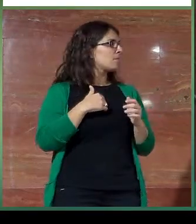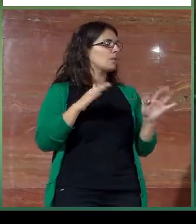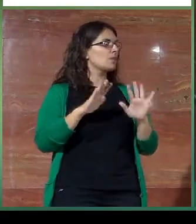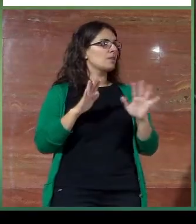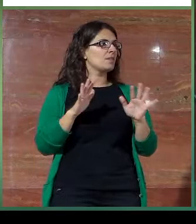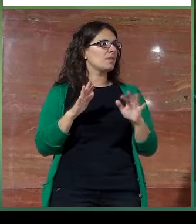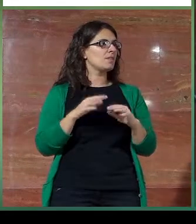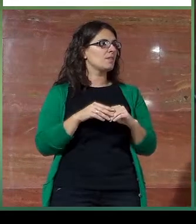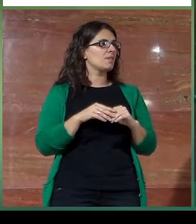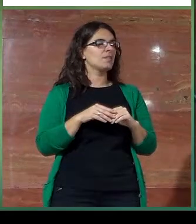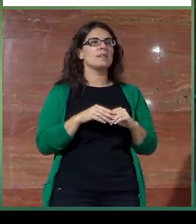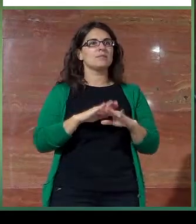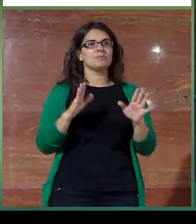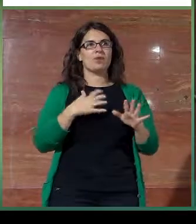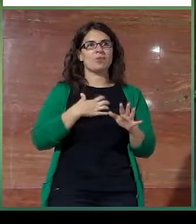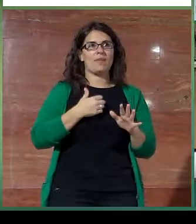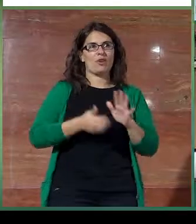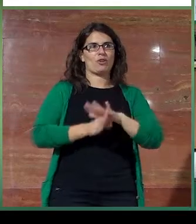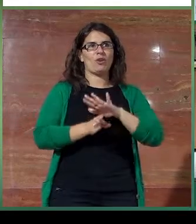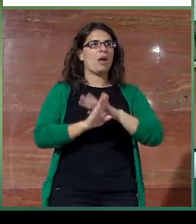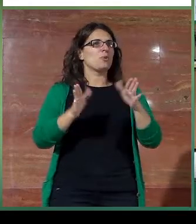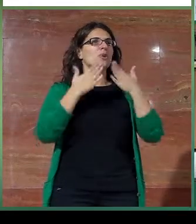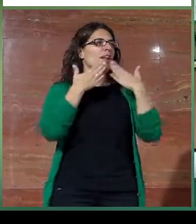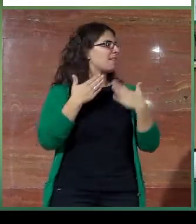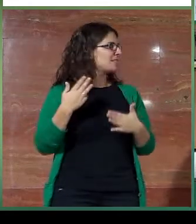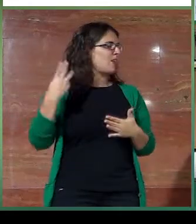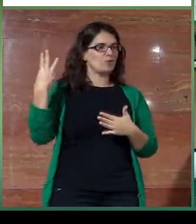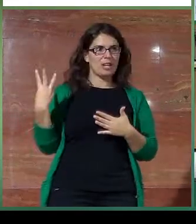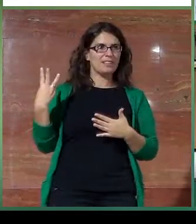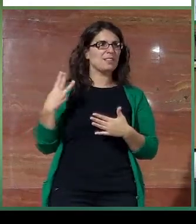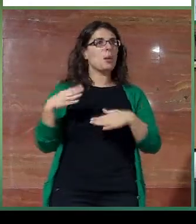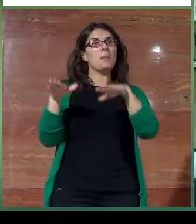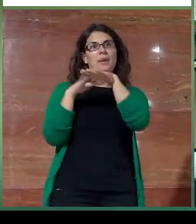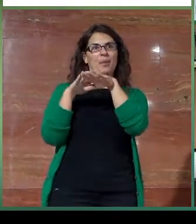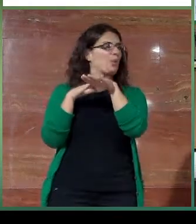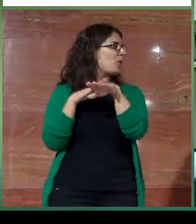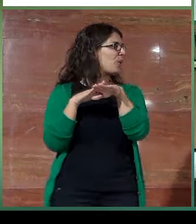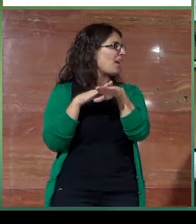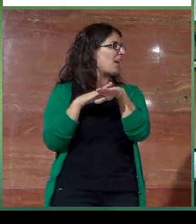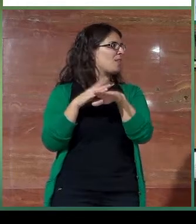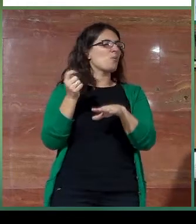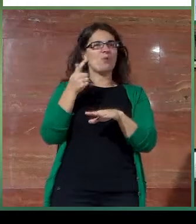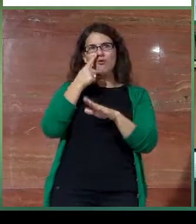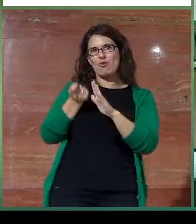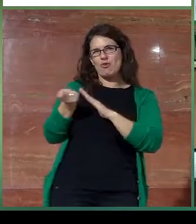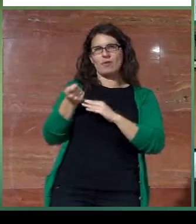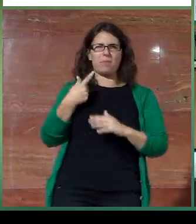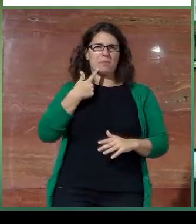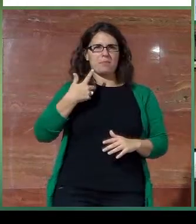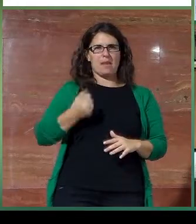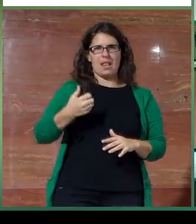letrero. Bueno, pues gracias a los tres. Perdonarme ese puntito de mala leche,